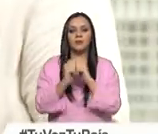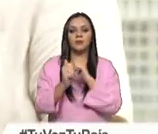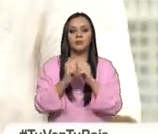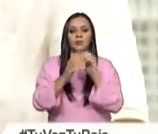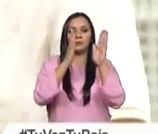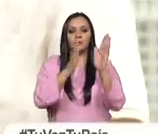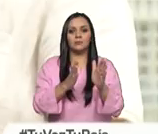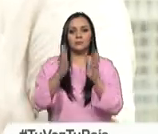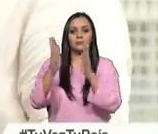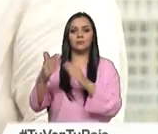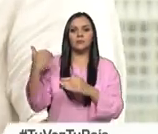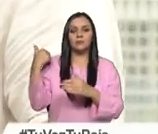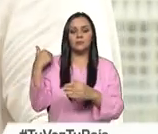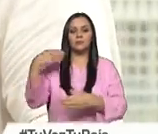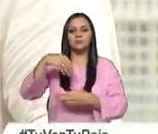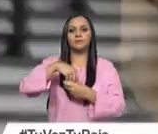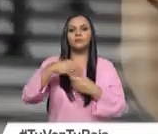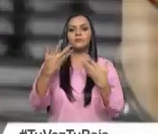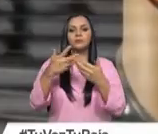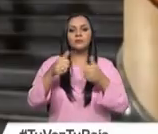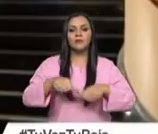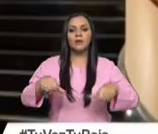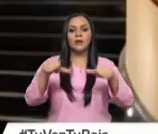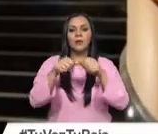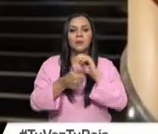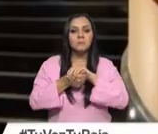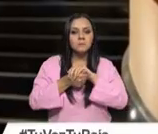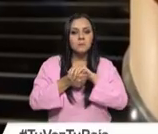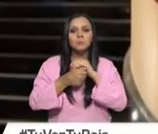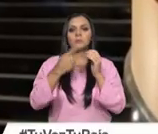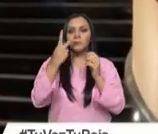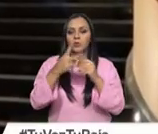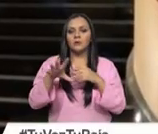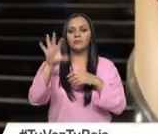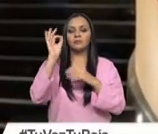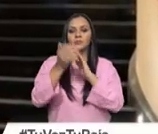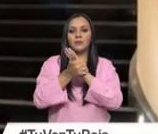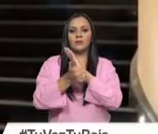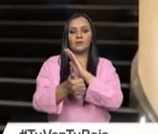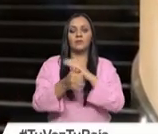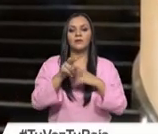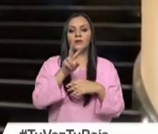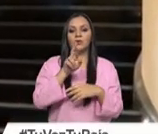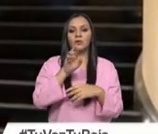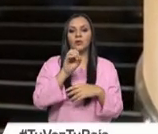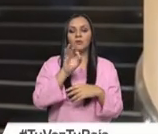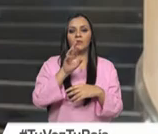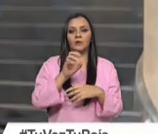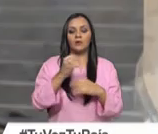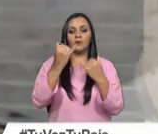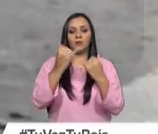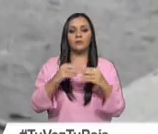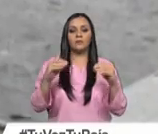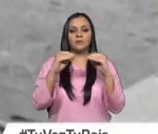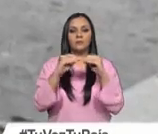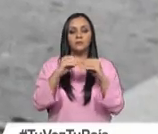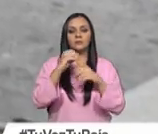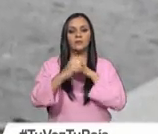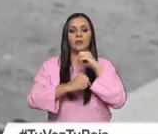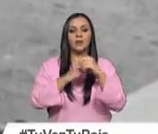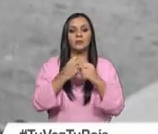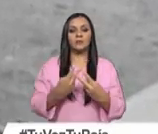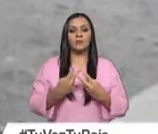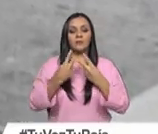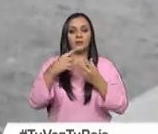que están escondidos en las aulas. El emblemático Vicente Rocafuerte, en sus 175 años de vida